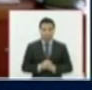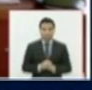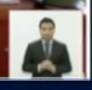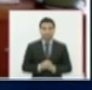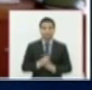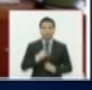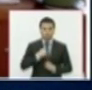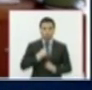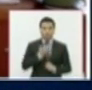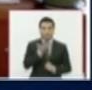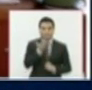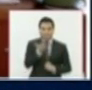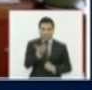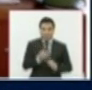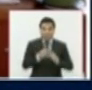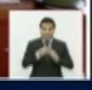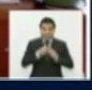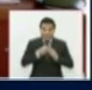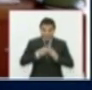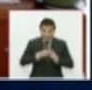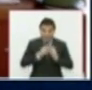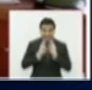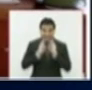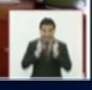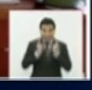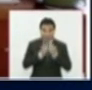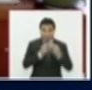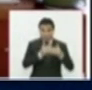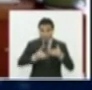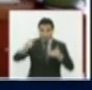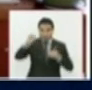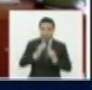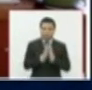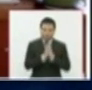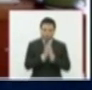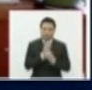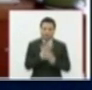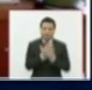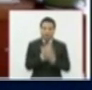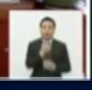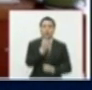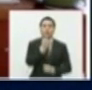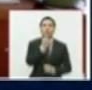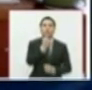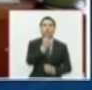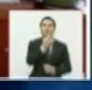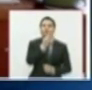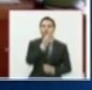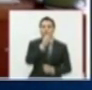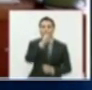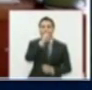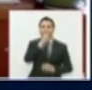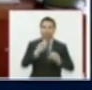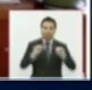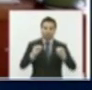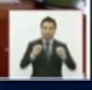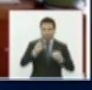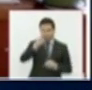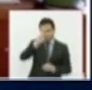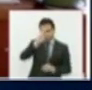contestar. Y entonces ahí es en donde interviene el INE, en cualquiera de los casos. Ahora, la intervención del INE es muy